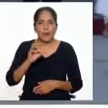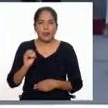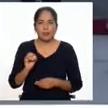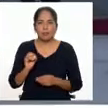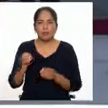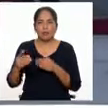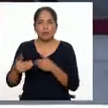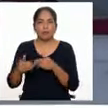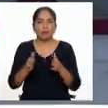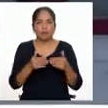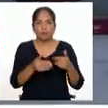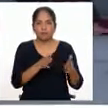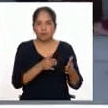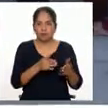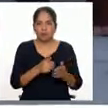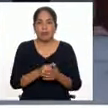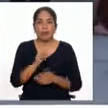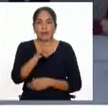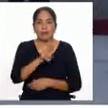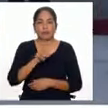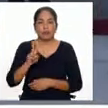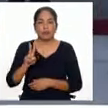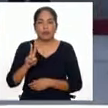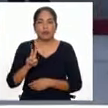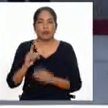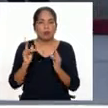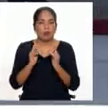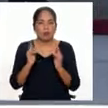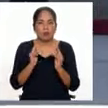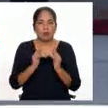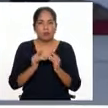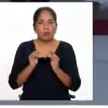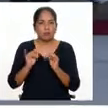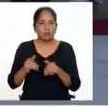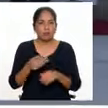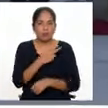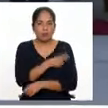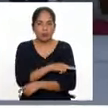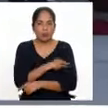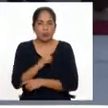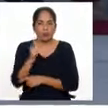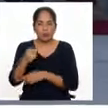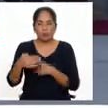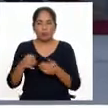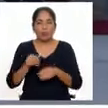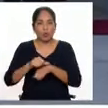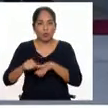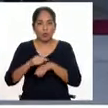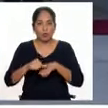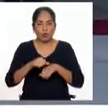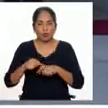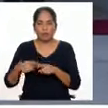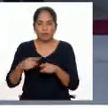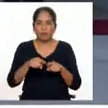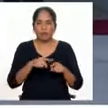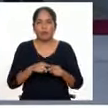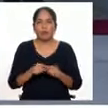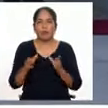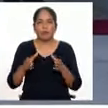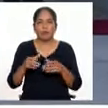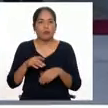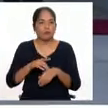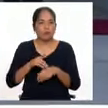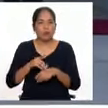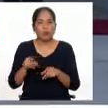consultorios externos, 32 camas de hospitalización, una sala de operación multifuncional, un centro obstétrico,